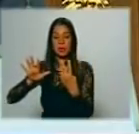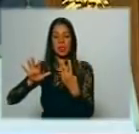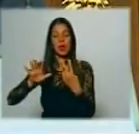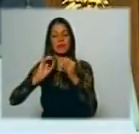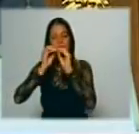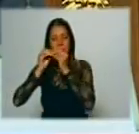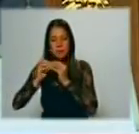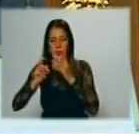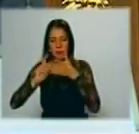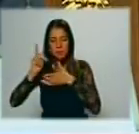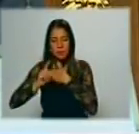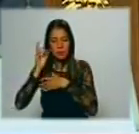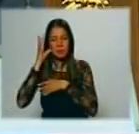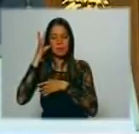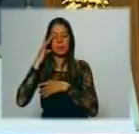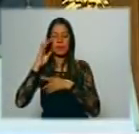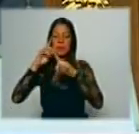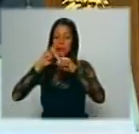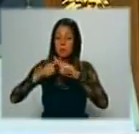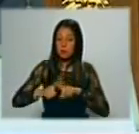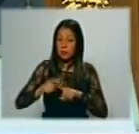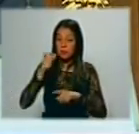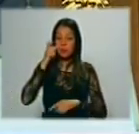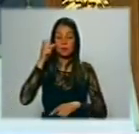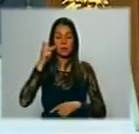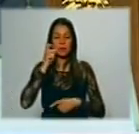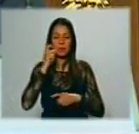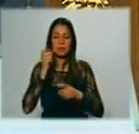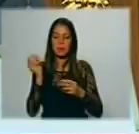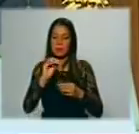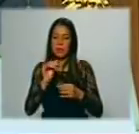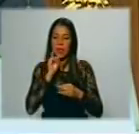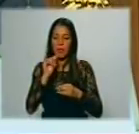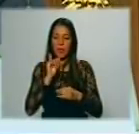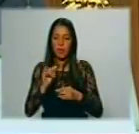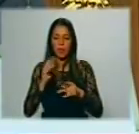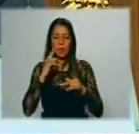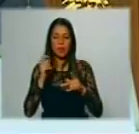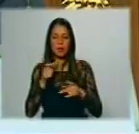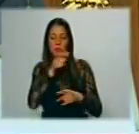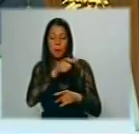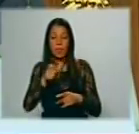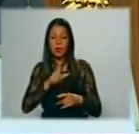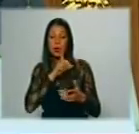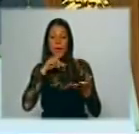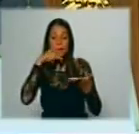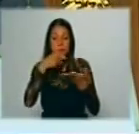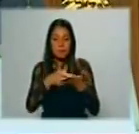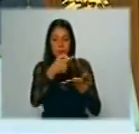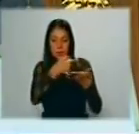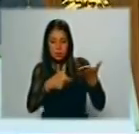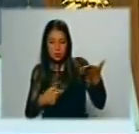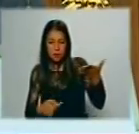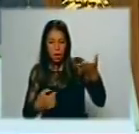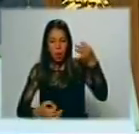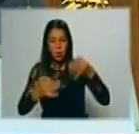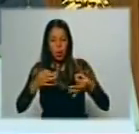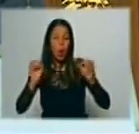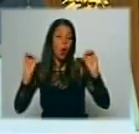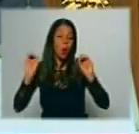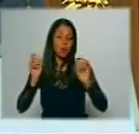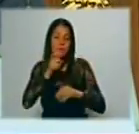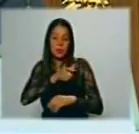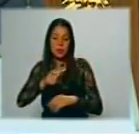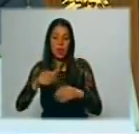Elaborar, mantener, administrar y actualizar el registro único de personas naturales y jurídicas que